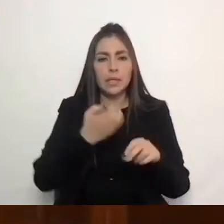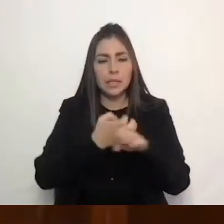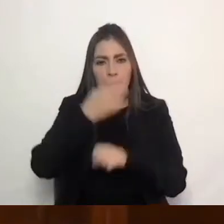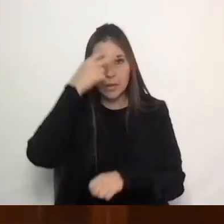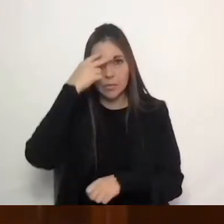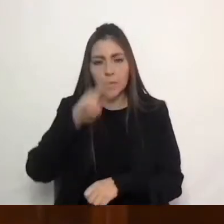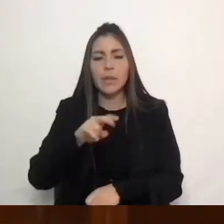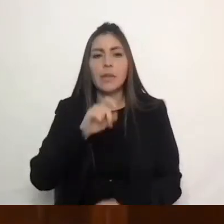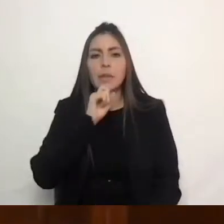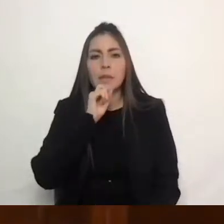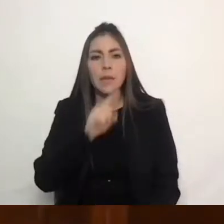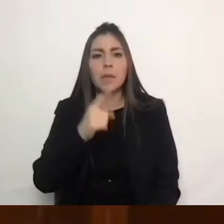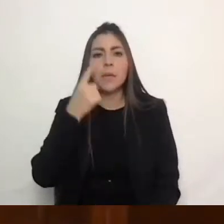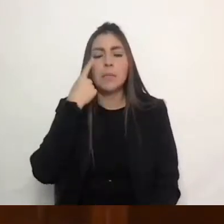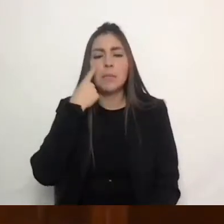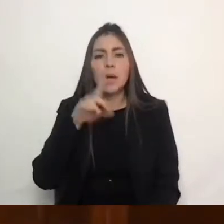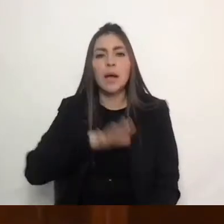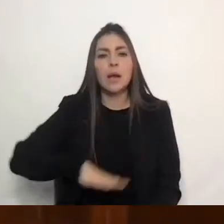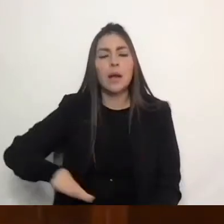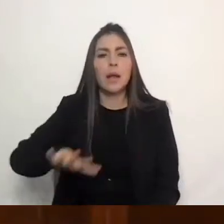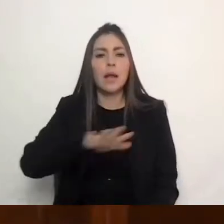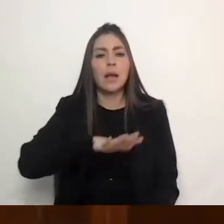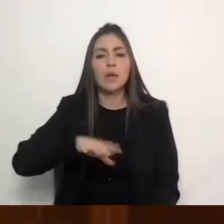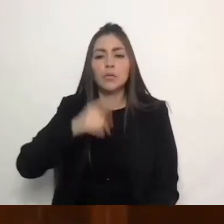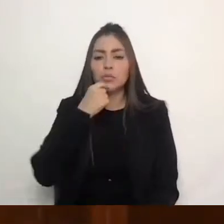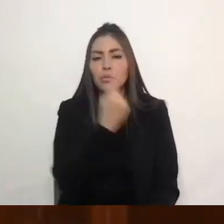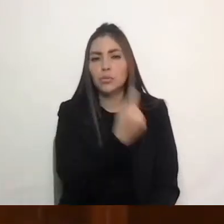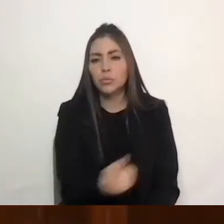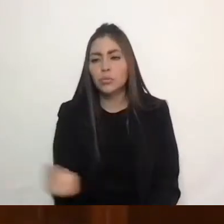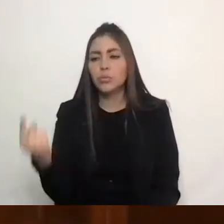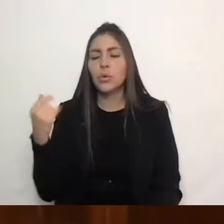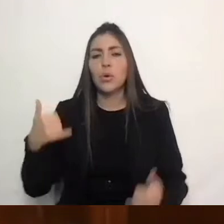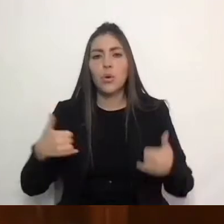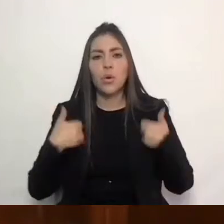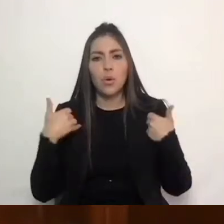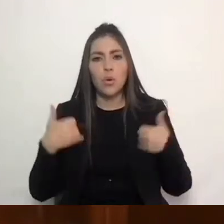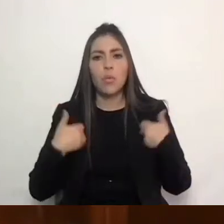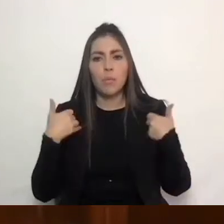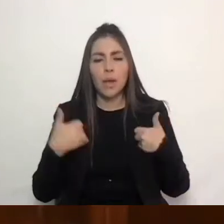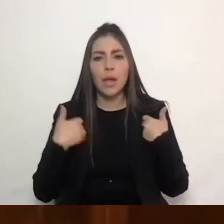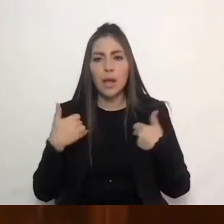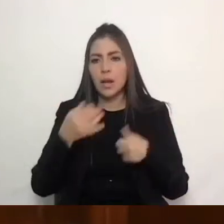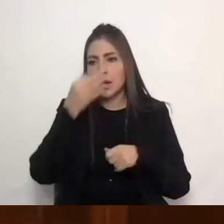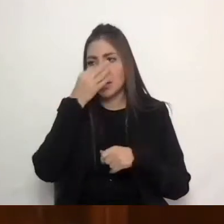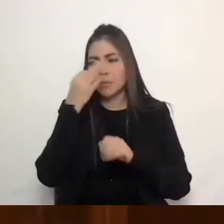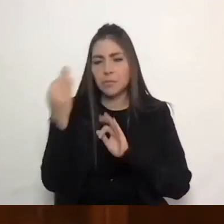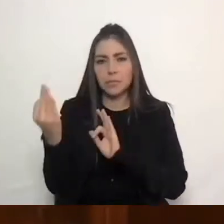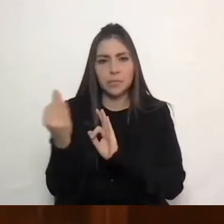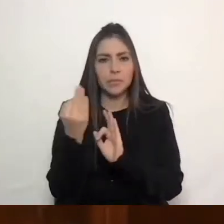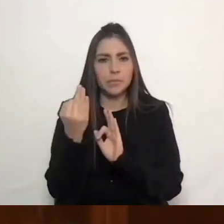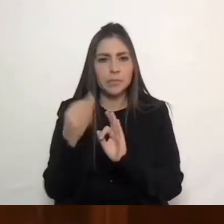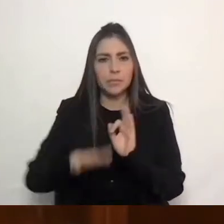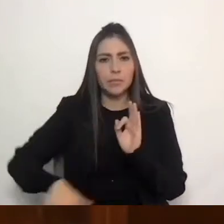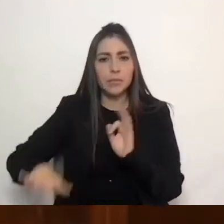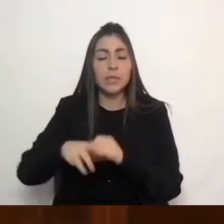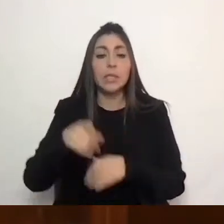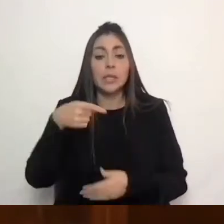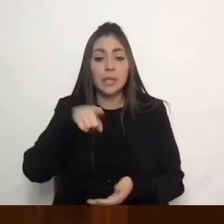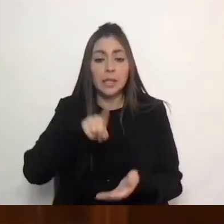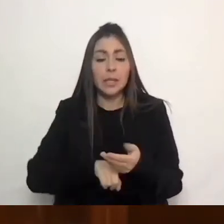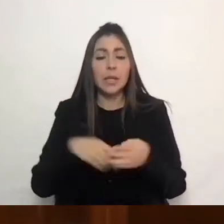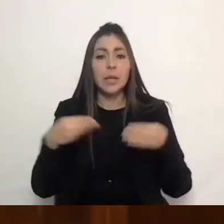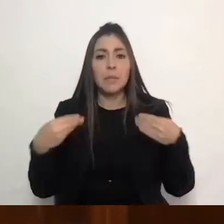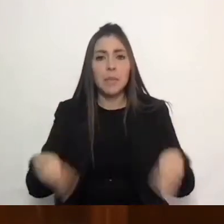así como para la población infantil y adolescente circunvecina. En el mercado se acompañan y